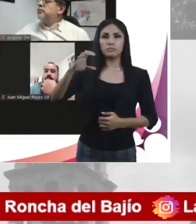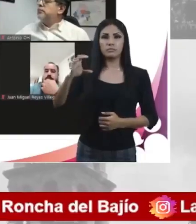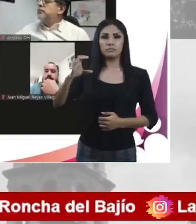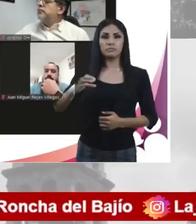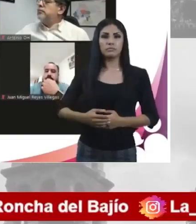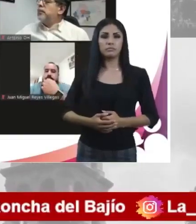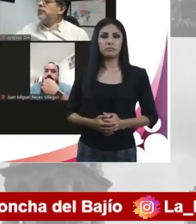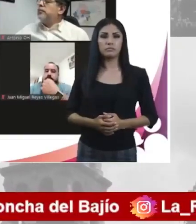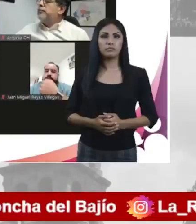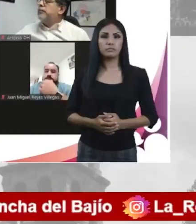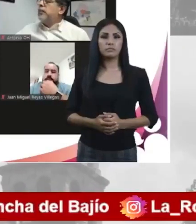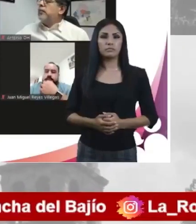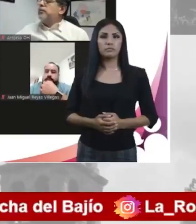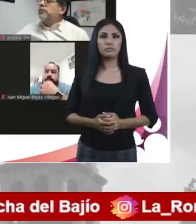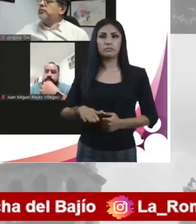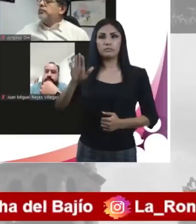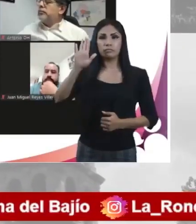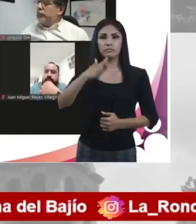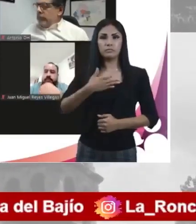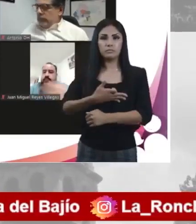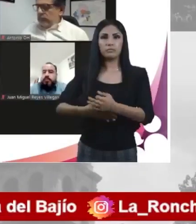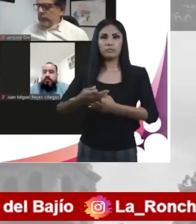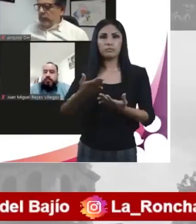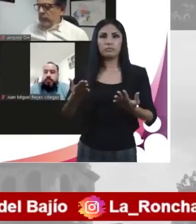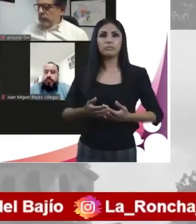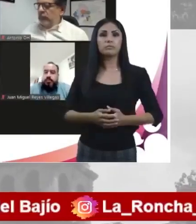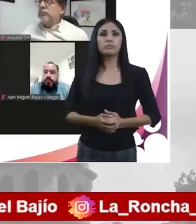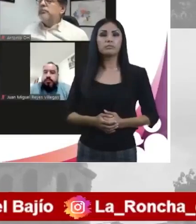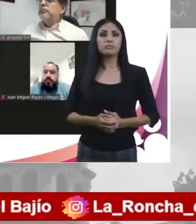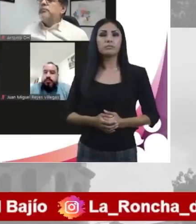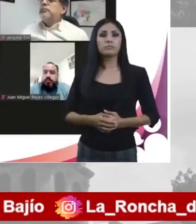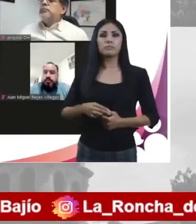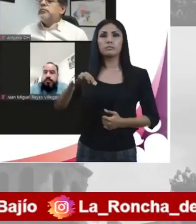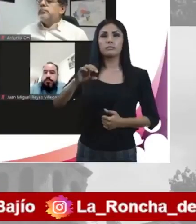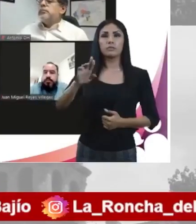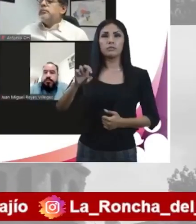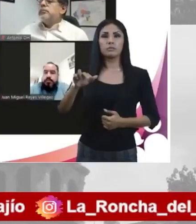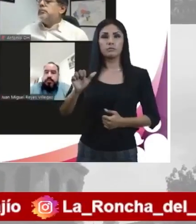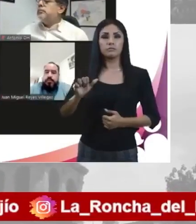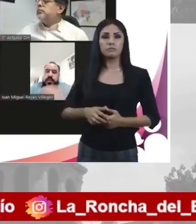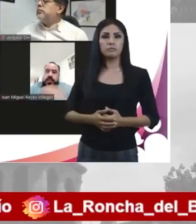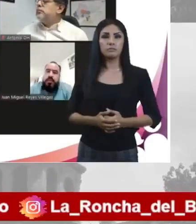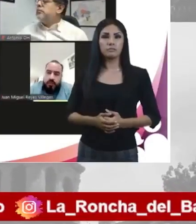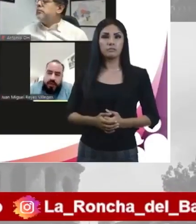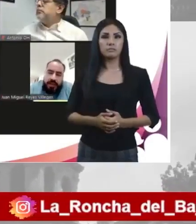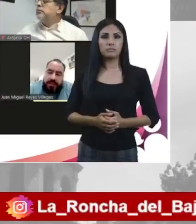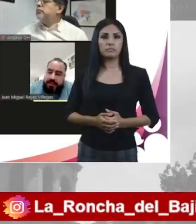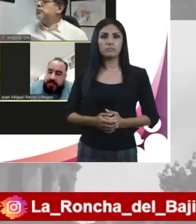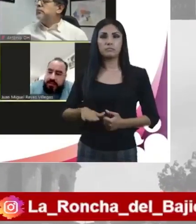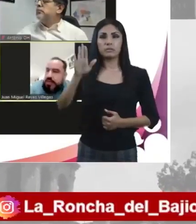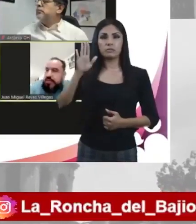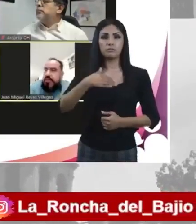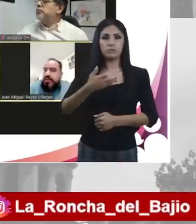municipal del 15 de diciembre de 2023 al 28 de enero de 2024 será el periodo para